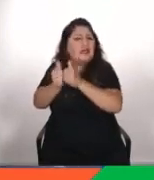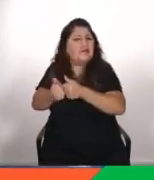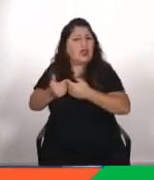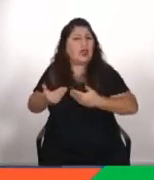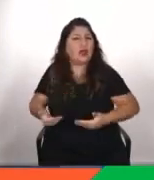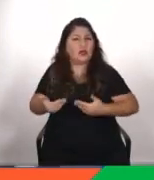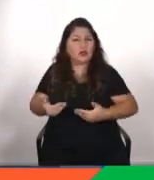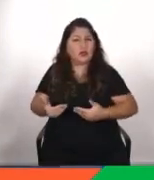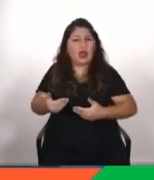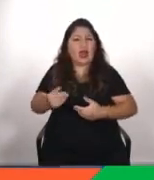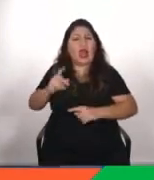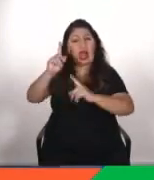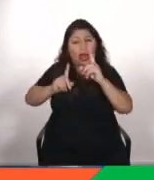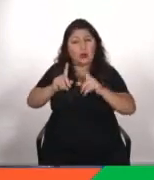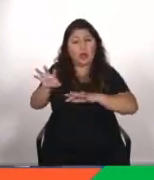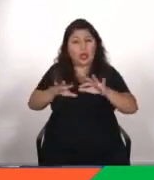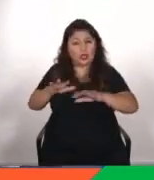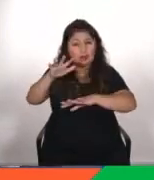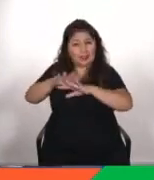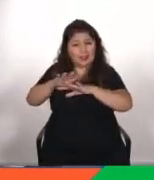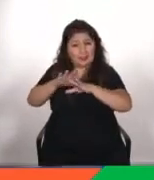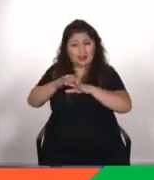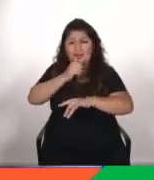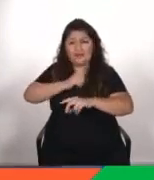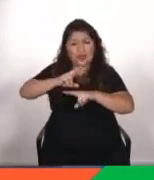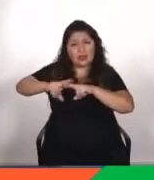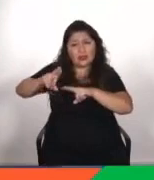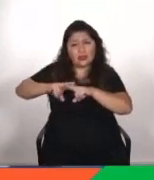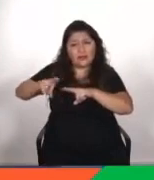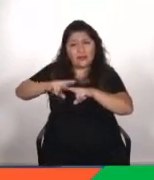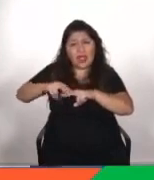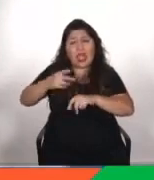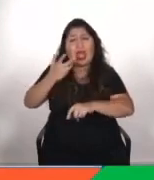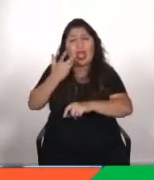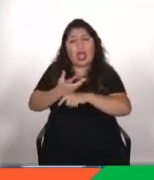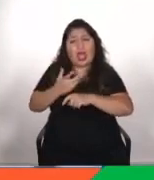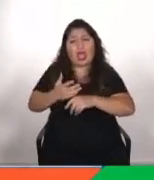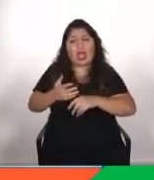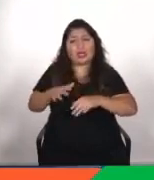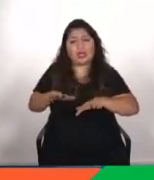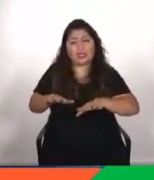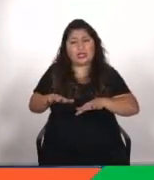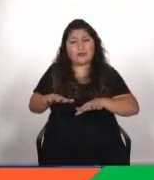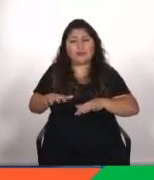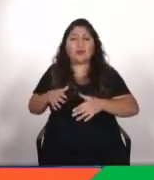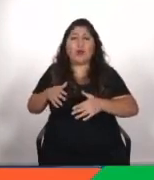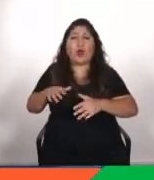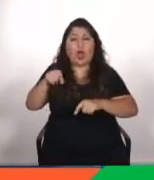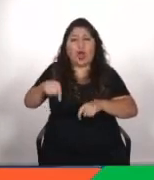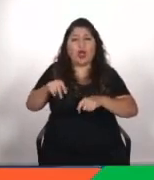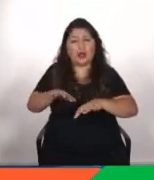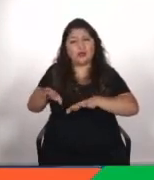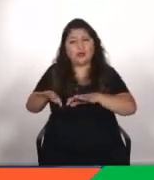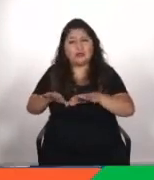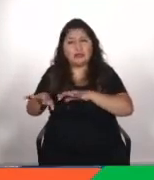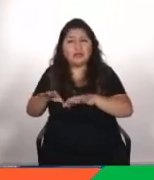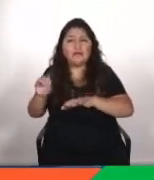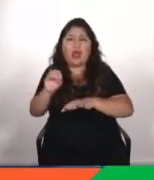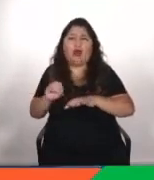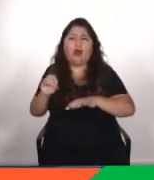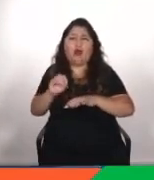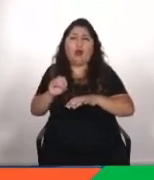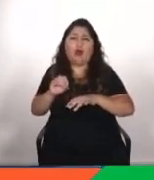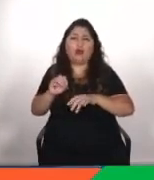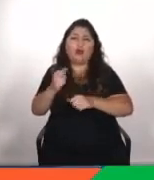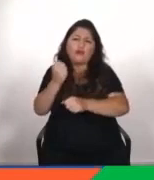que todavía están sin resolver en las matemáticas? ¿Hay investigación activa o es un campo que no se trabaja tanto? Cuéntanos,